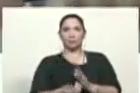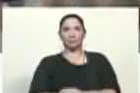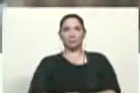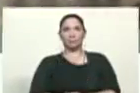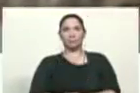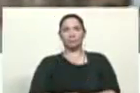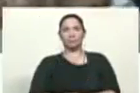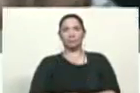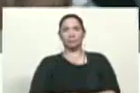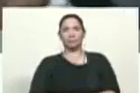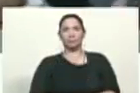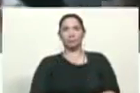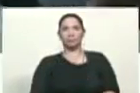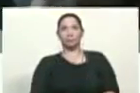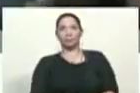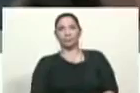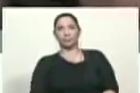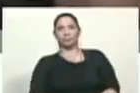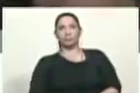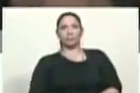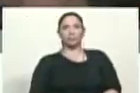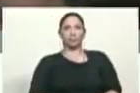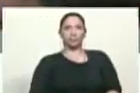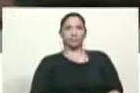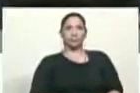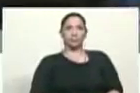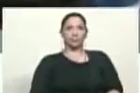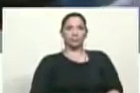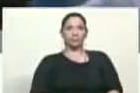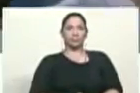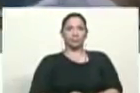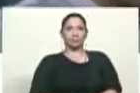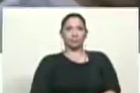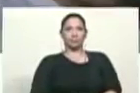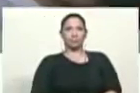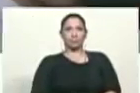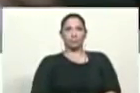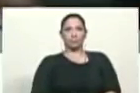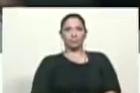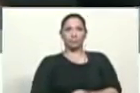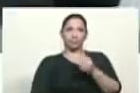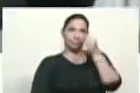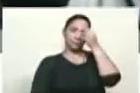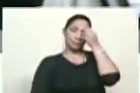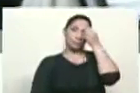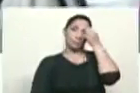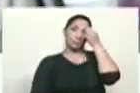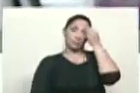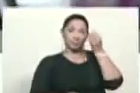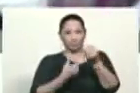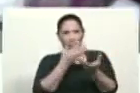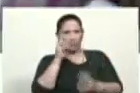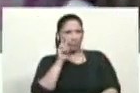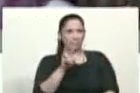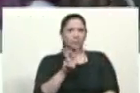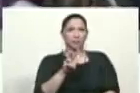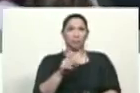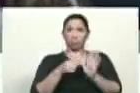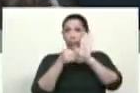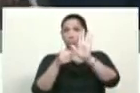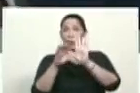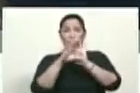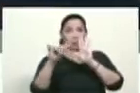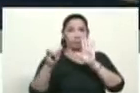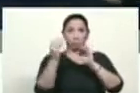Gracias. Ustedes han visto, han tenido una demostración de que la constituyente